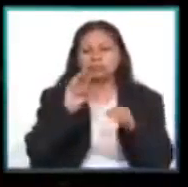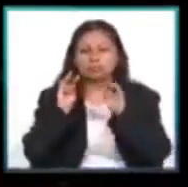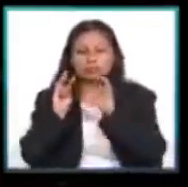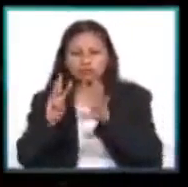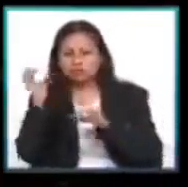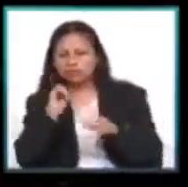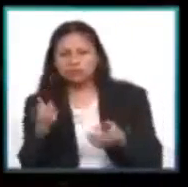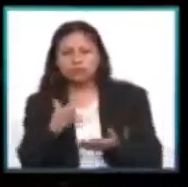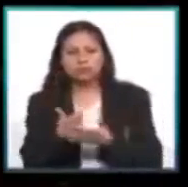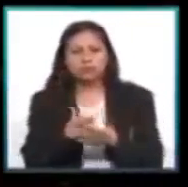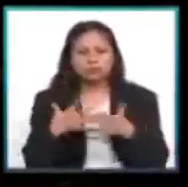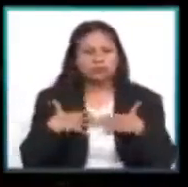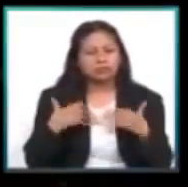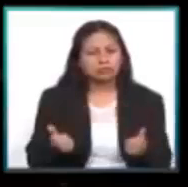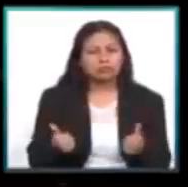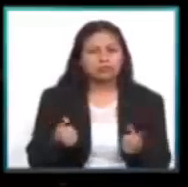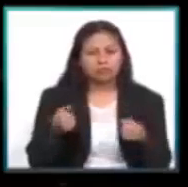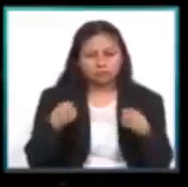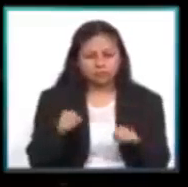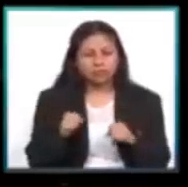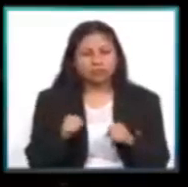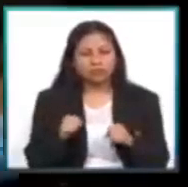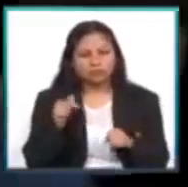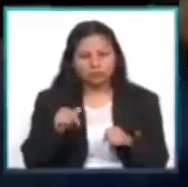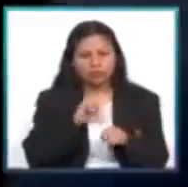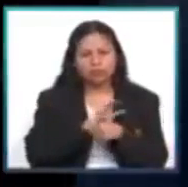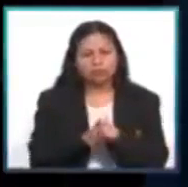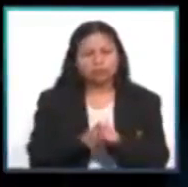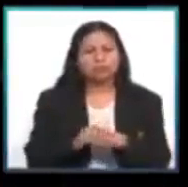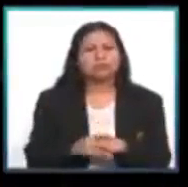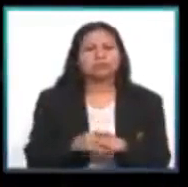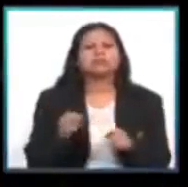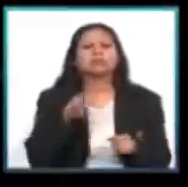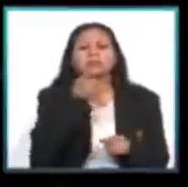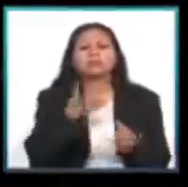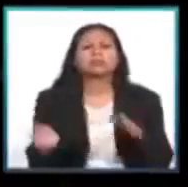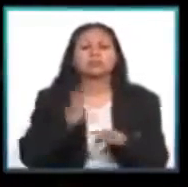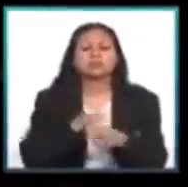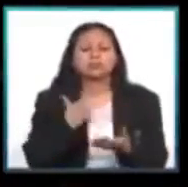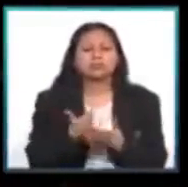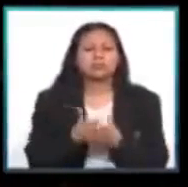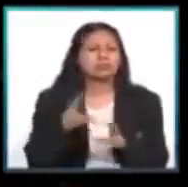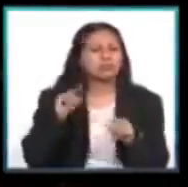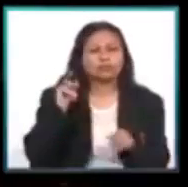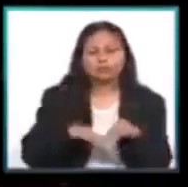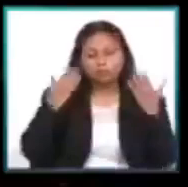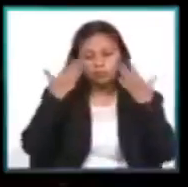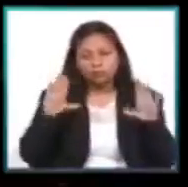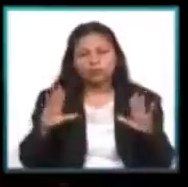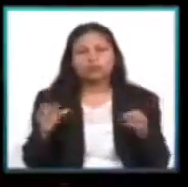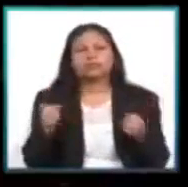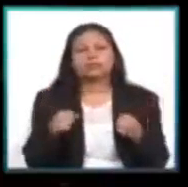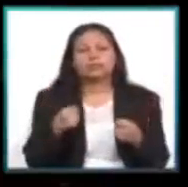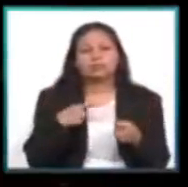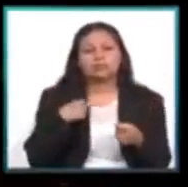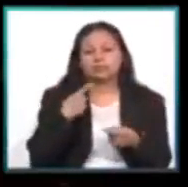48% del presupuesto en salud fue ejecutado durante esta pandemia y quieren más dinero, que ni siquiera sabemos cómo van a quedar